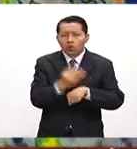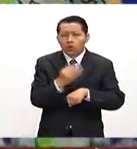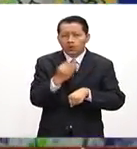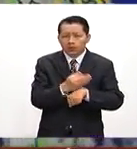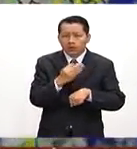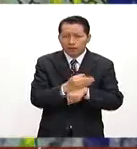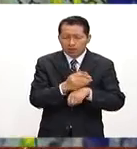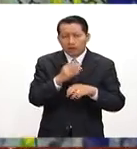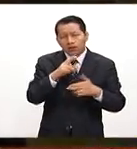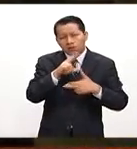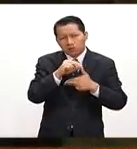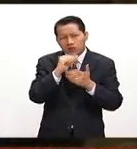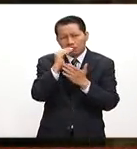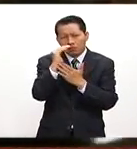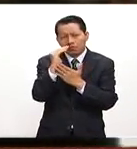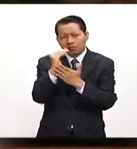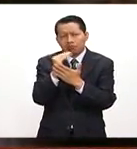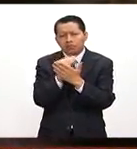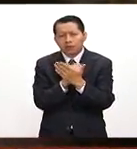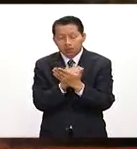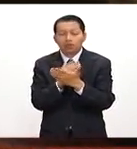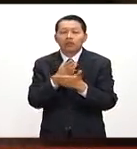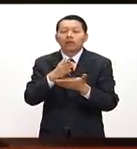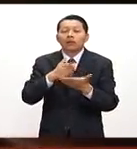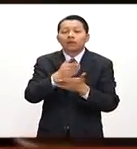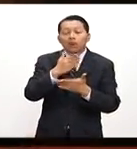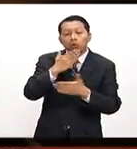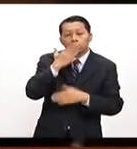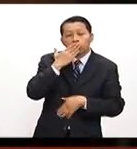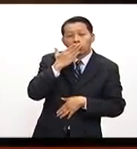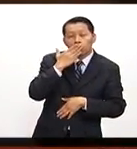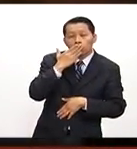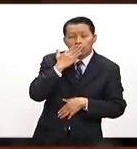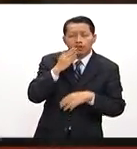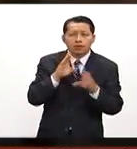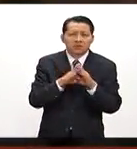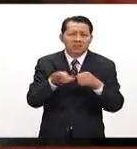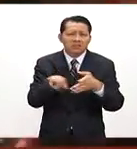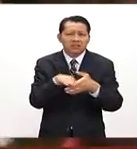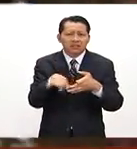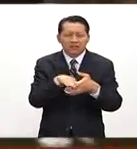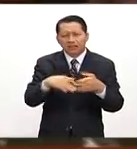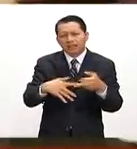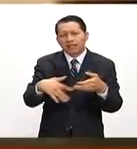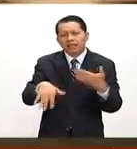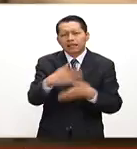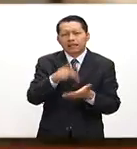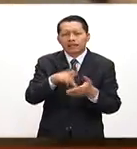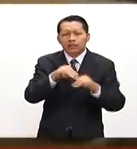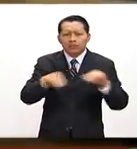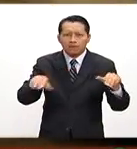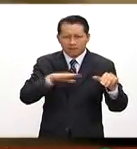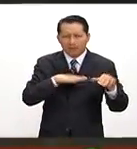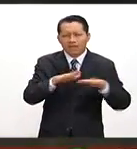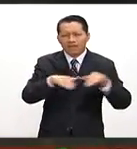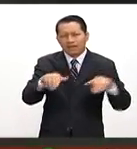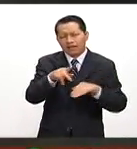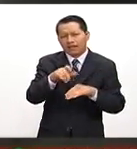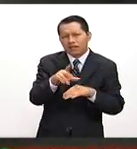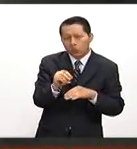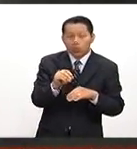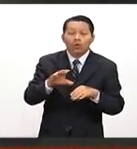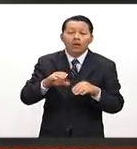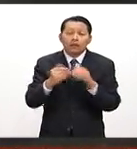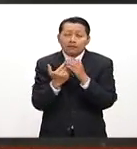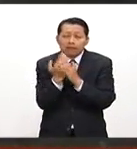huracán se convirtió en tormenta tropical, tocó tierra en Sonora cerca de 15 kilómetros al sureste de Bahía de Kino. A las 4